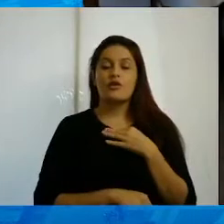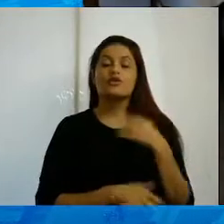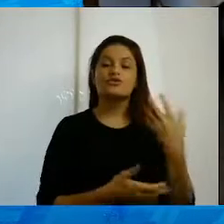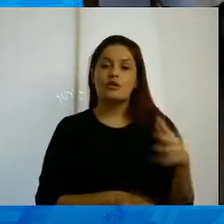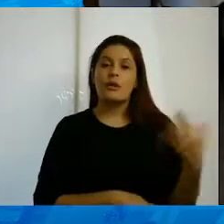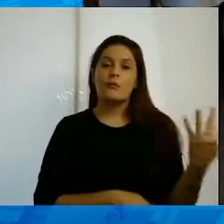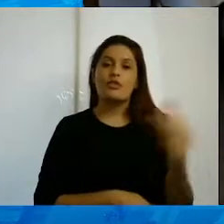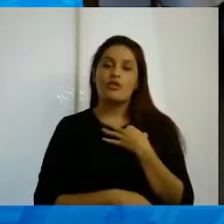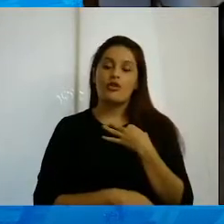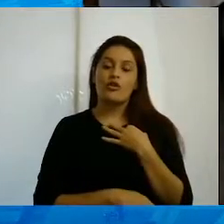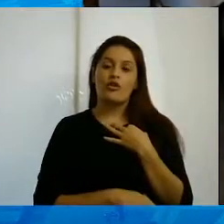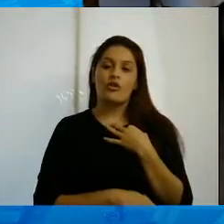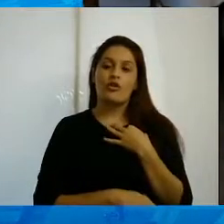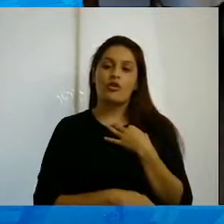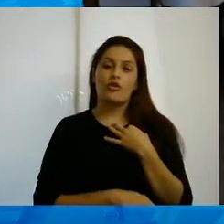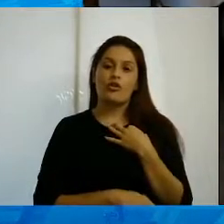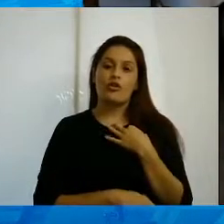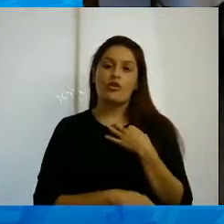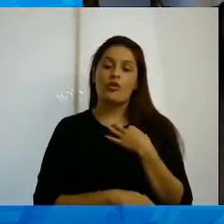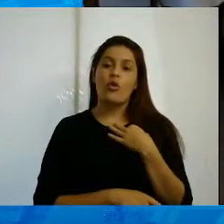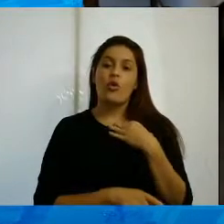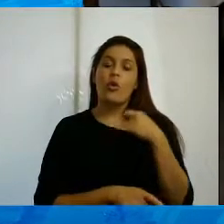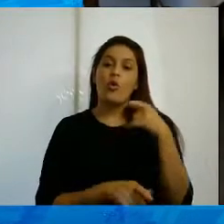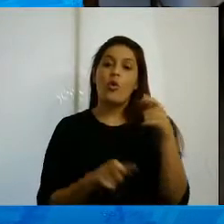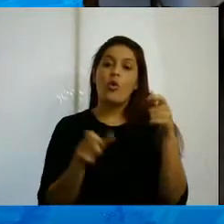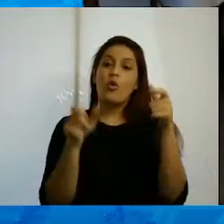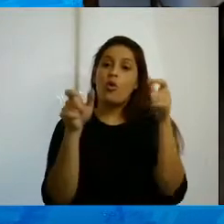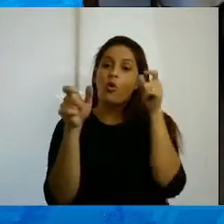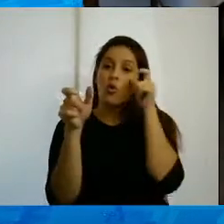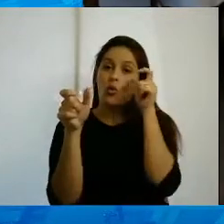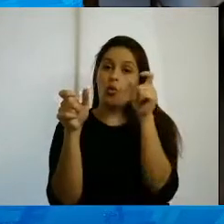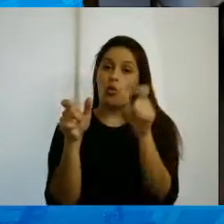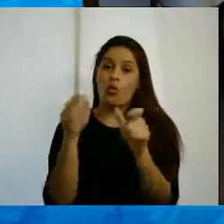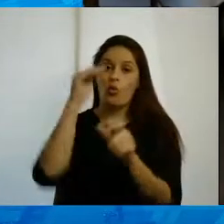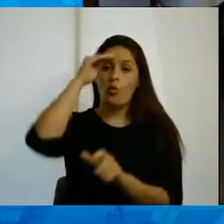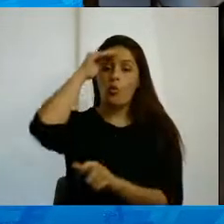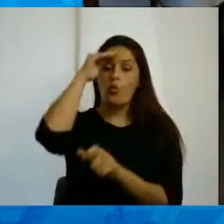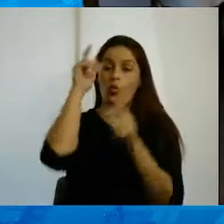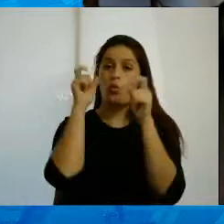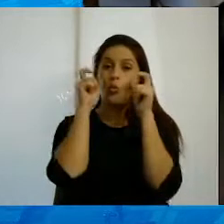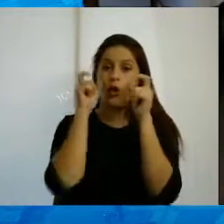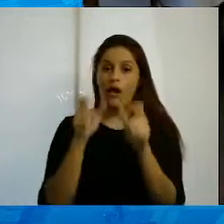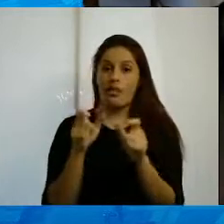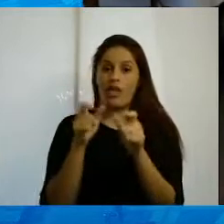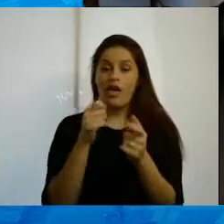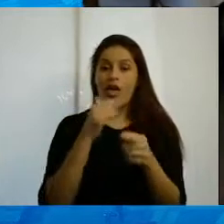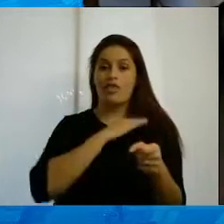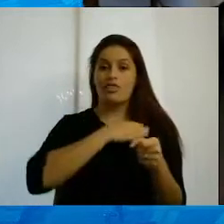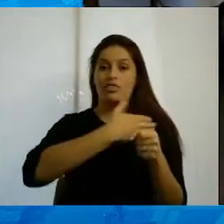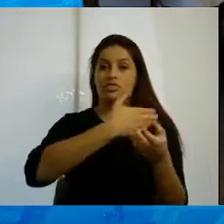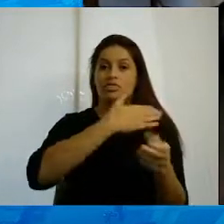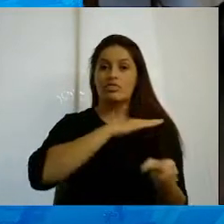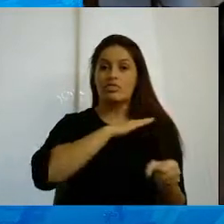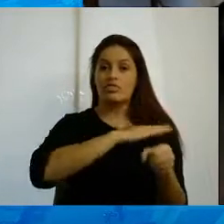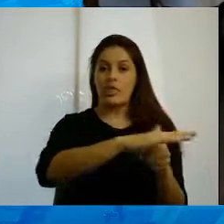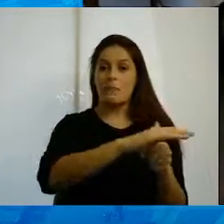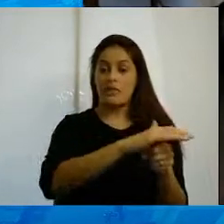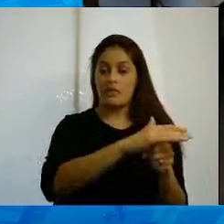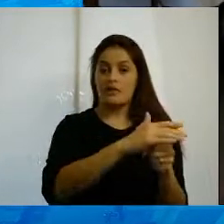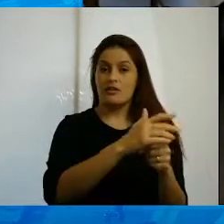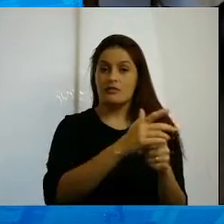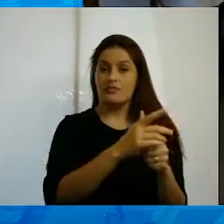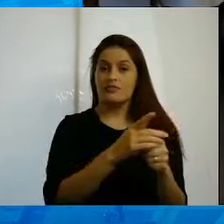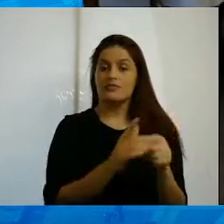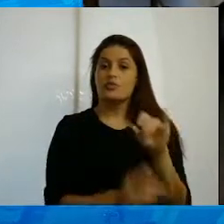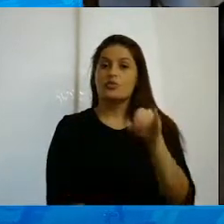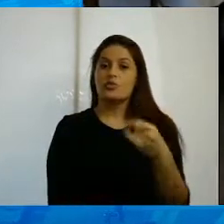a usted un guardia que despidieron, don Juan Catalán. Don Juan Catalán, la Hito, entiendo que hizo